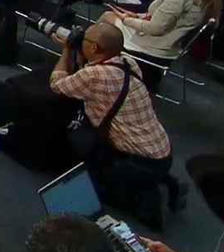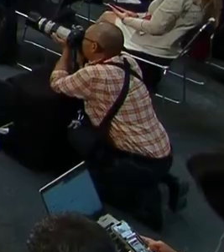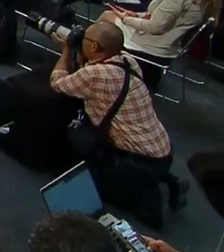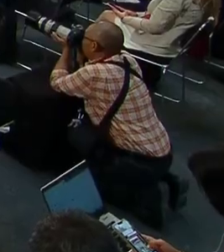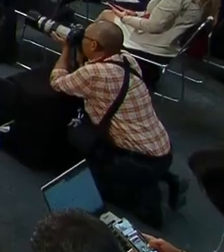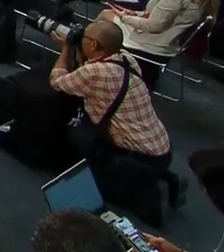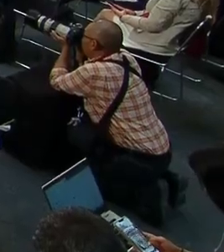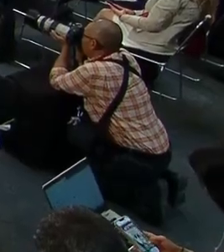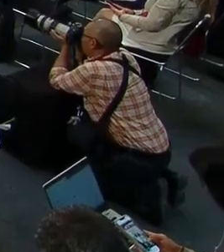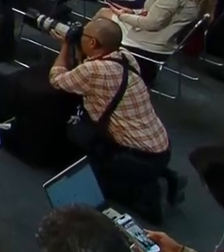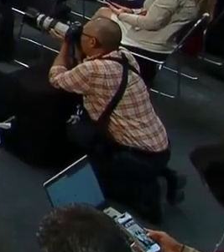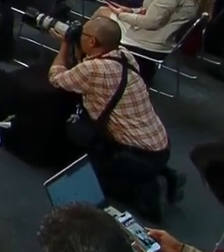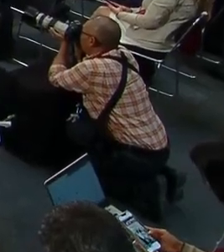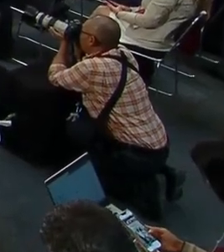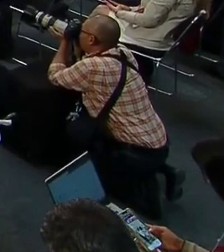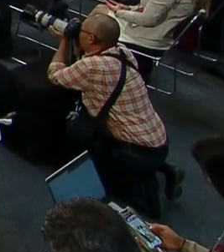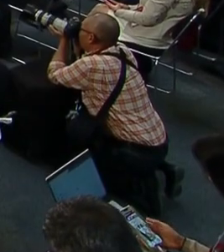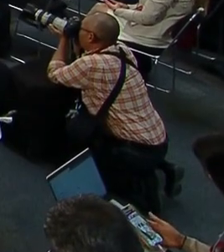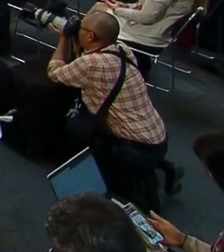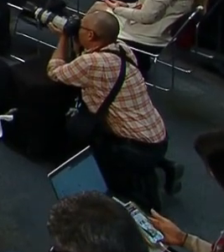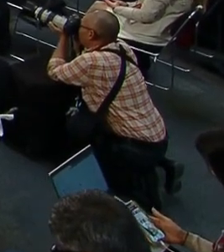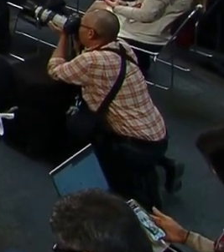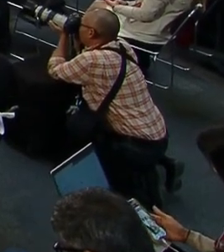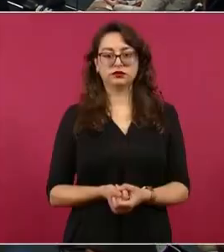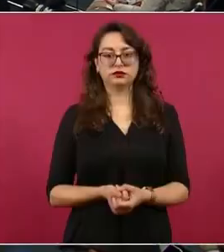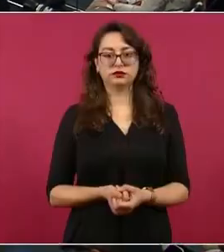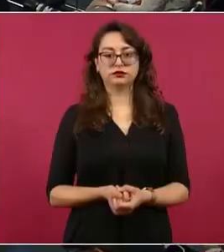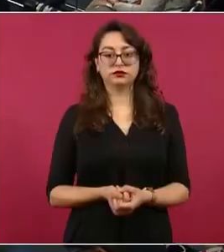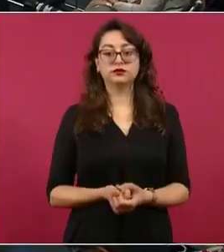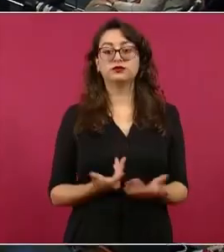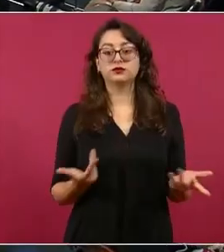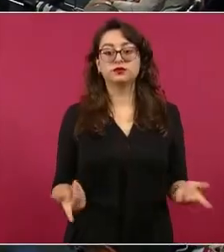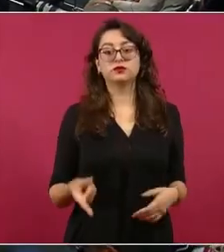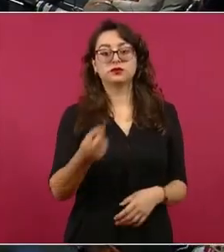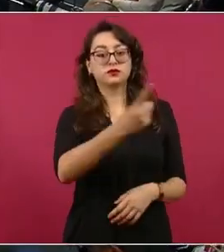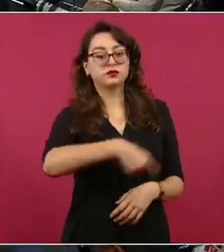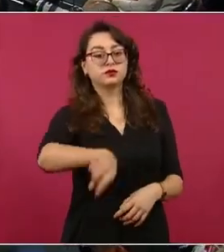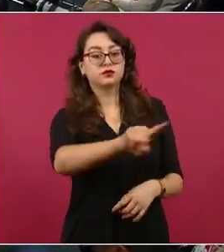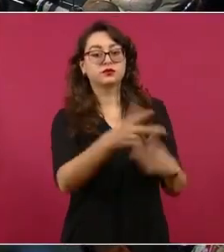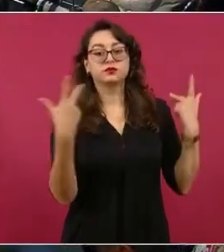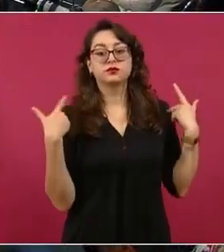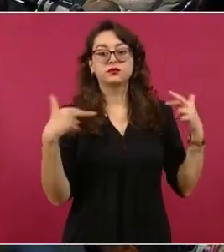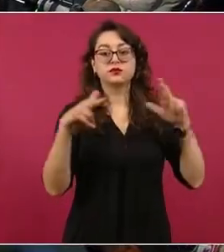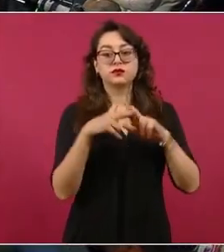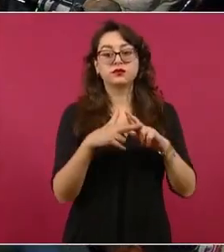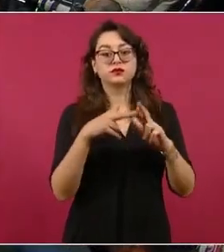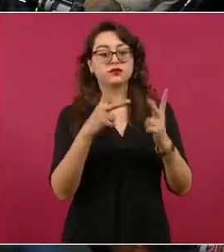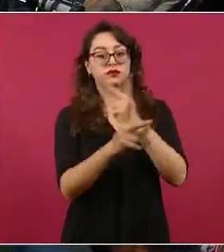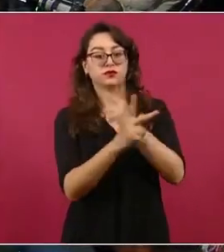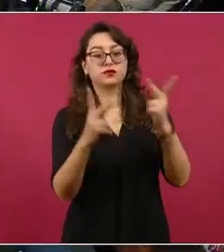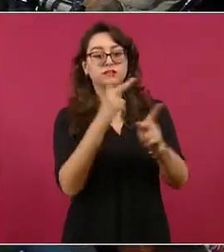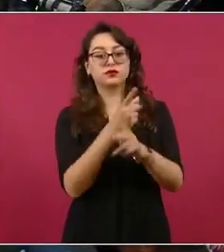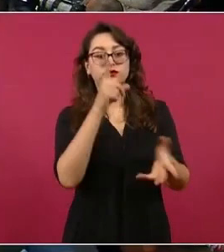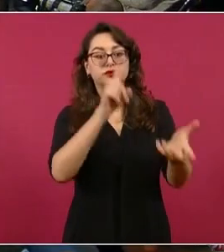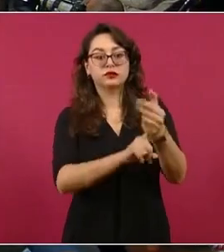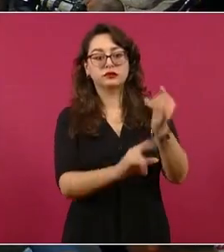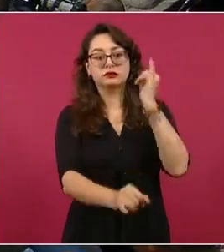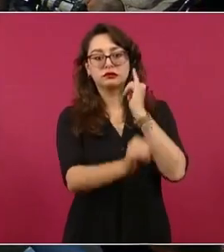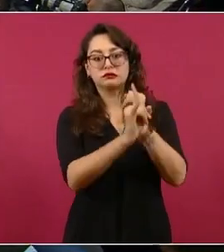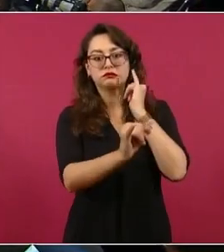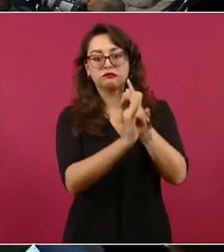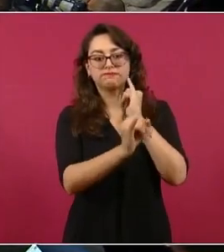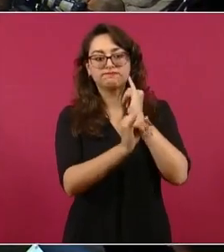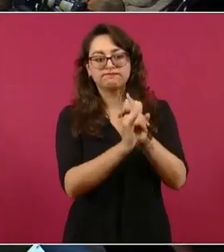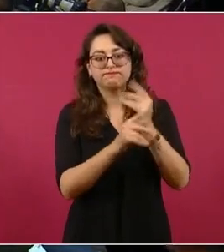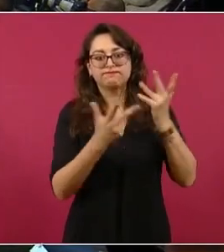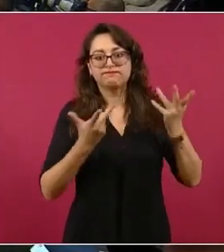están considerados, aunque se les llame de otra manera, no como profesores porque es en línea, ellos quieren ser considerados, sería una de